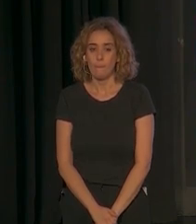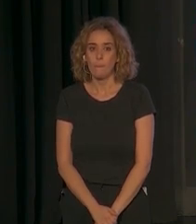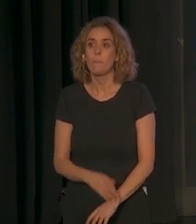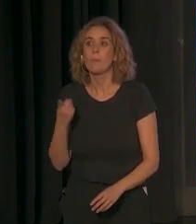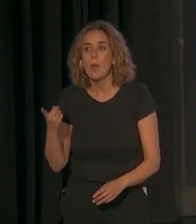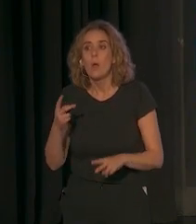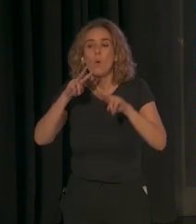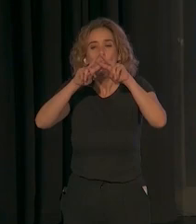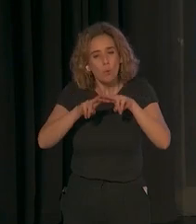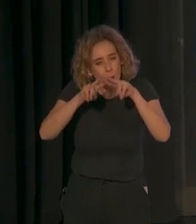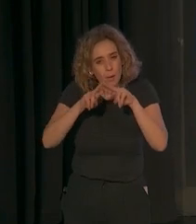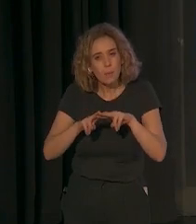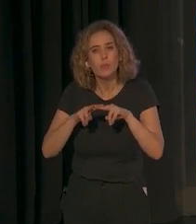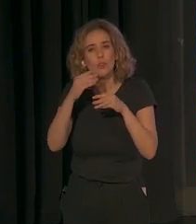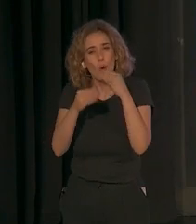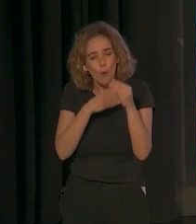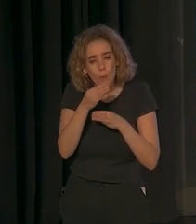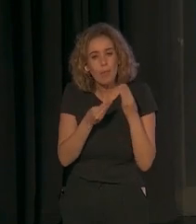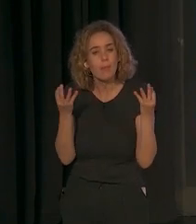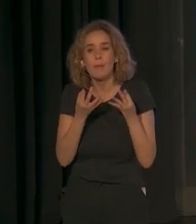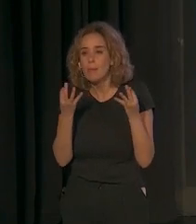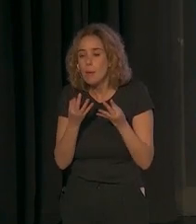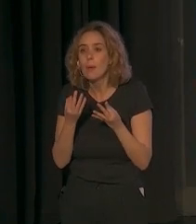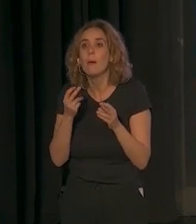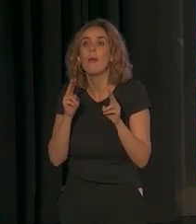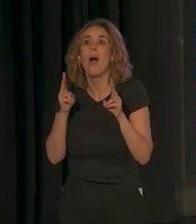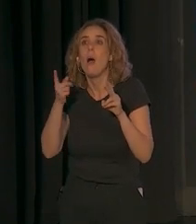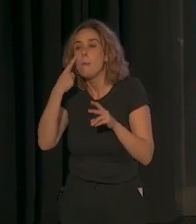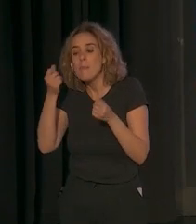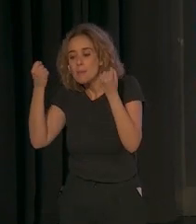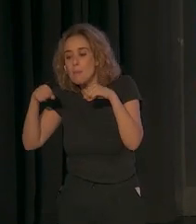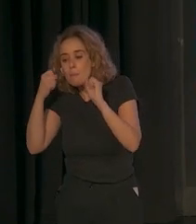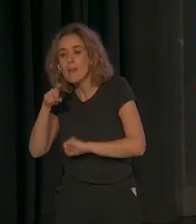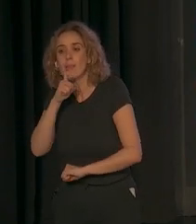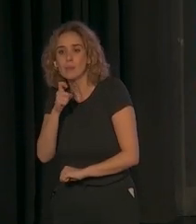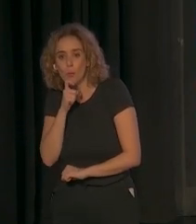tenemos que hacer una revisión para hablar un poquito más especialmente de cómo estas prácticas